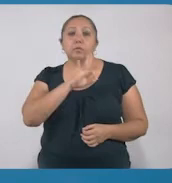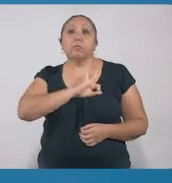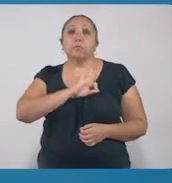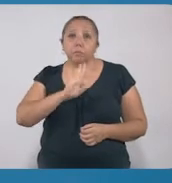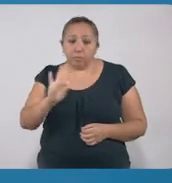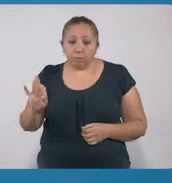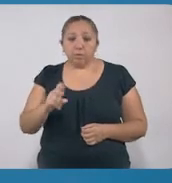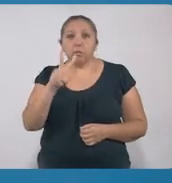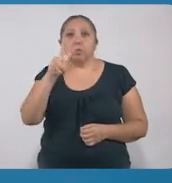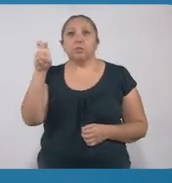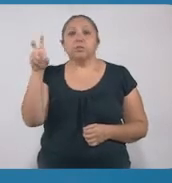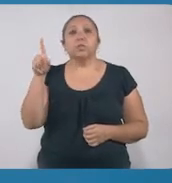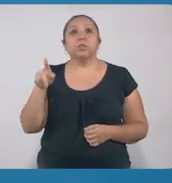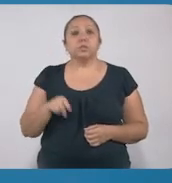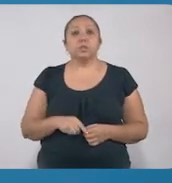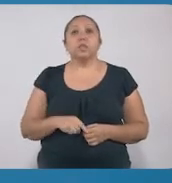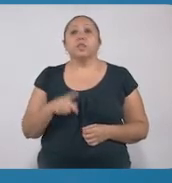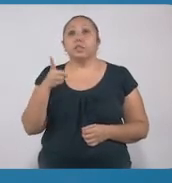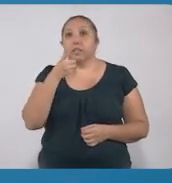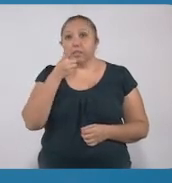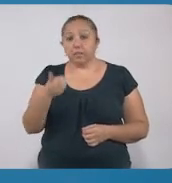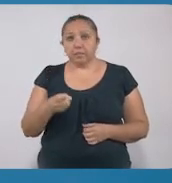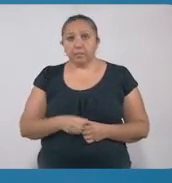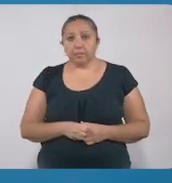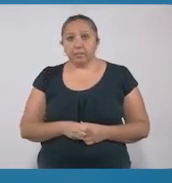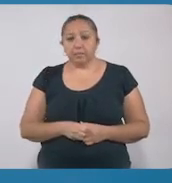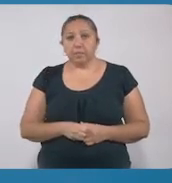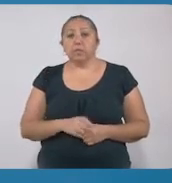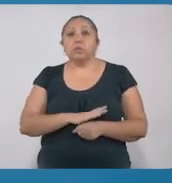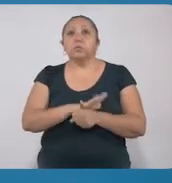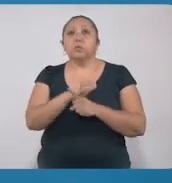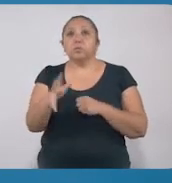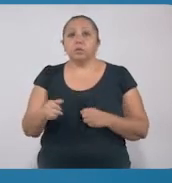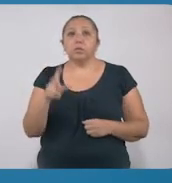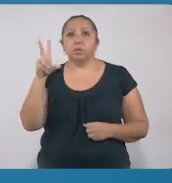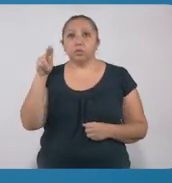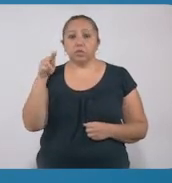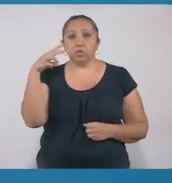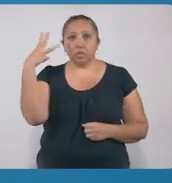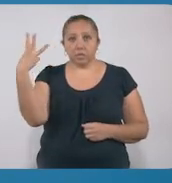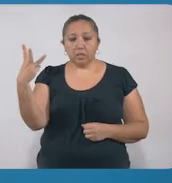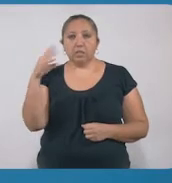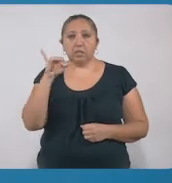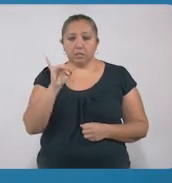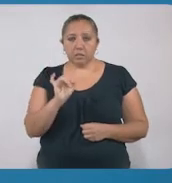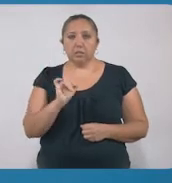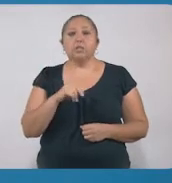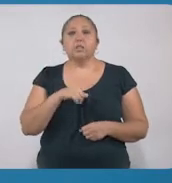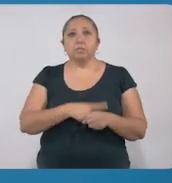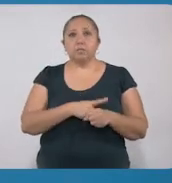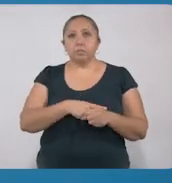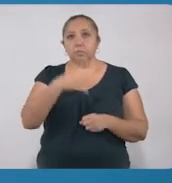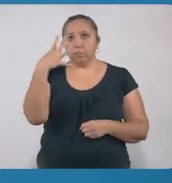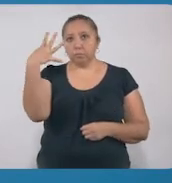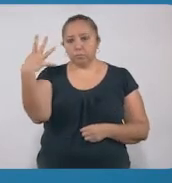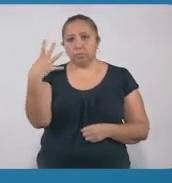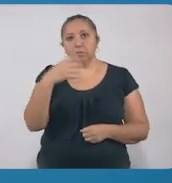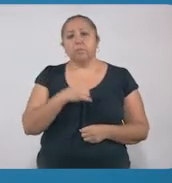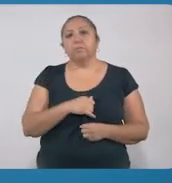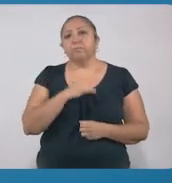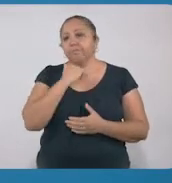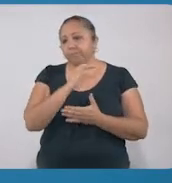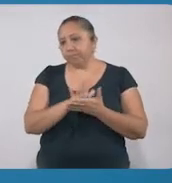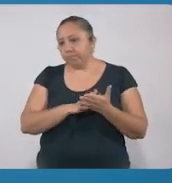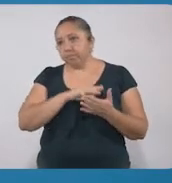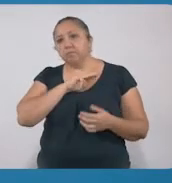sospechosos, 232 de vigilancia centinela, de los cuales 83 casos han dado positivo, 4 de ellos lamentablemente